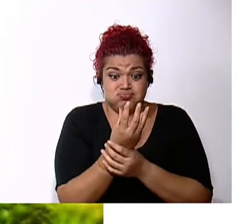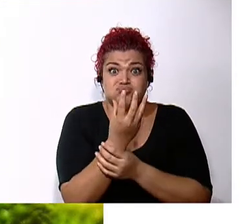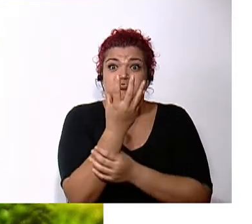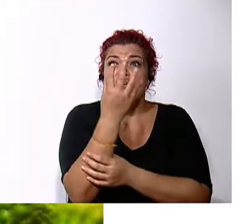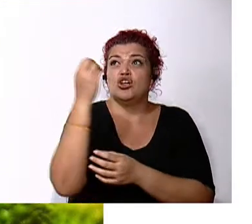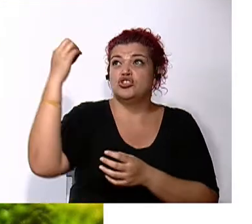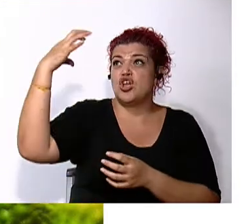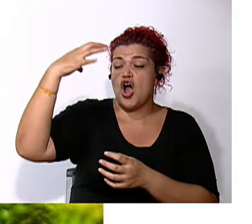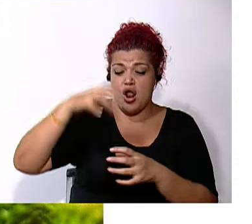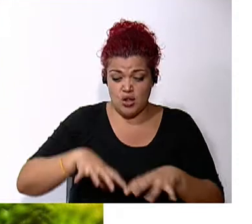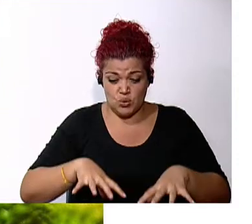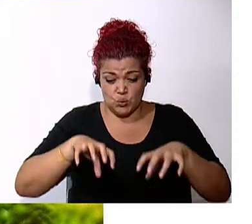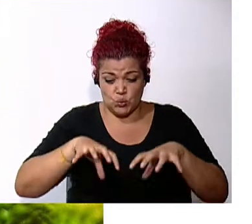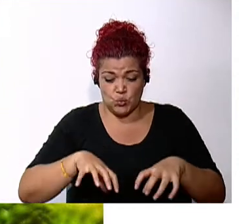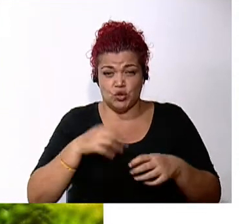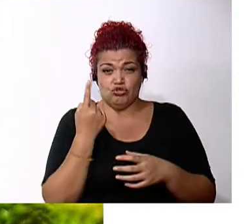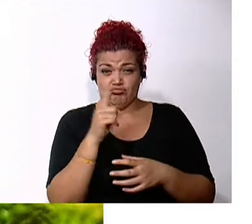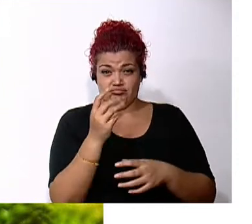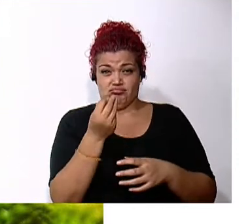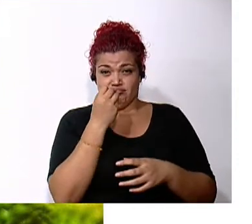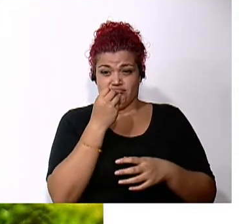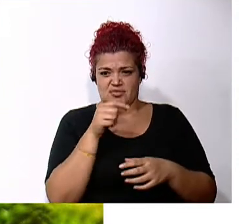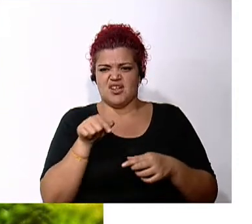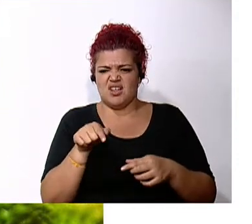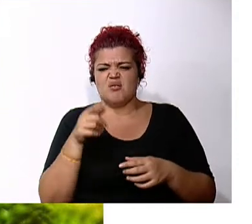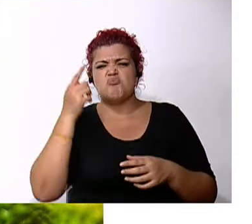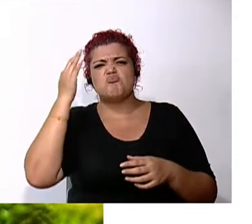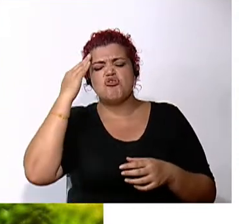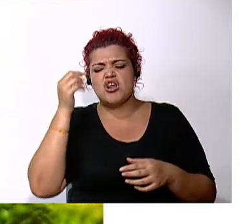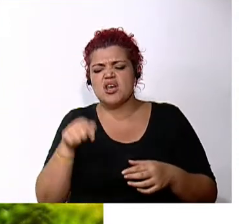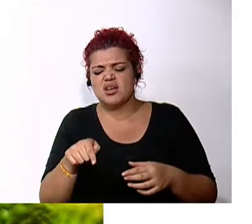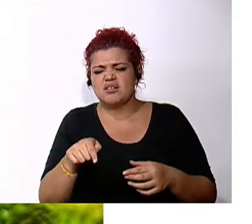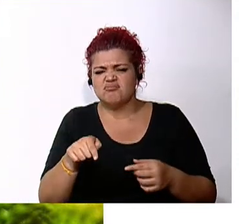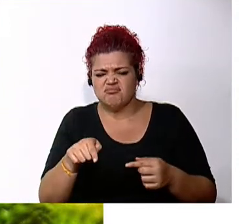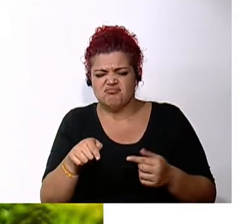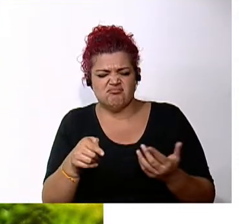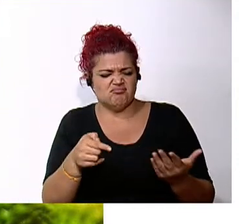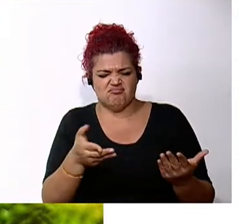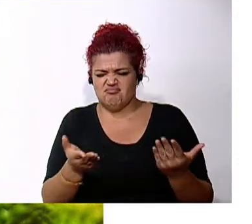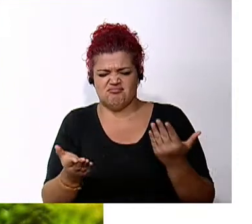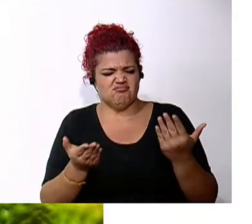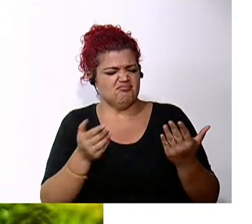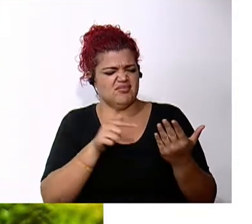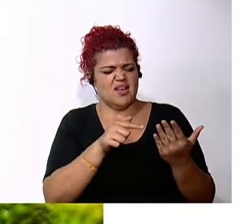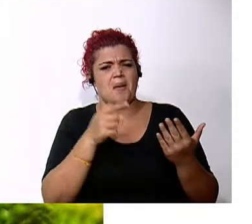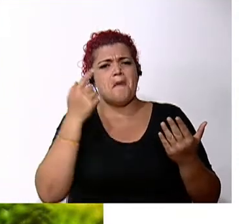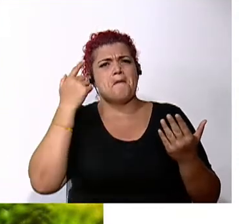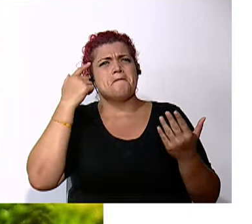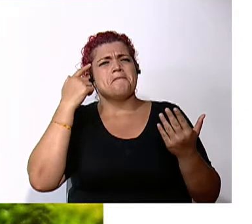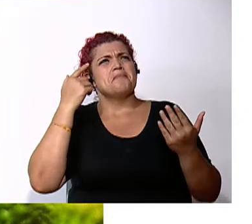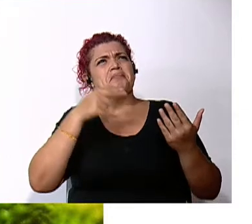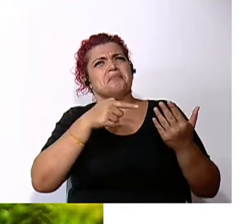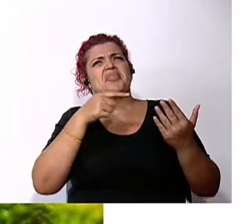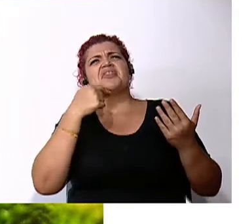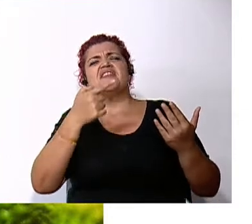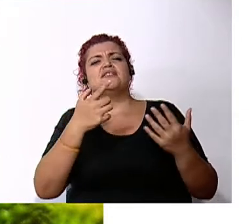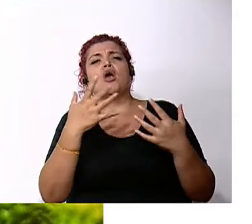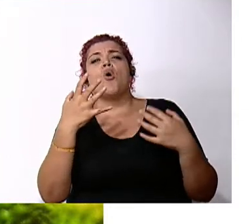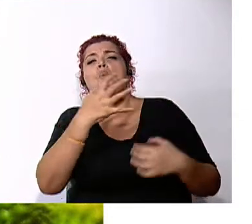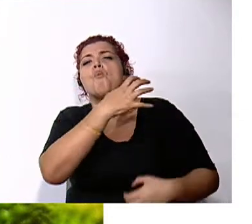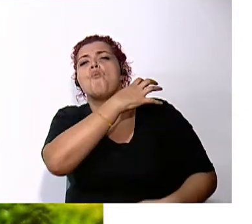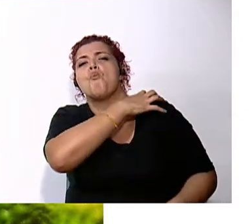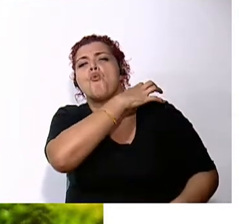plantas sean consideradas pulmones del planeta? ¿Por qué se les llamará de esta manera, pulmones del planeta?